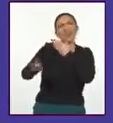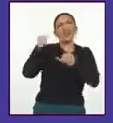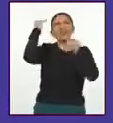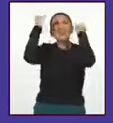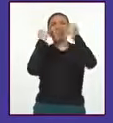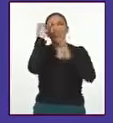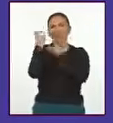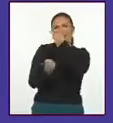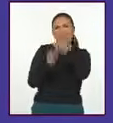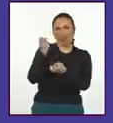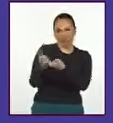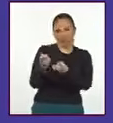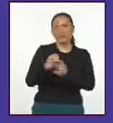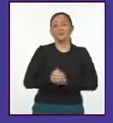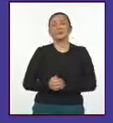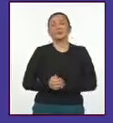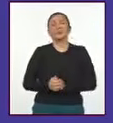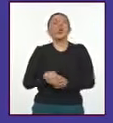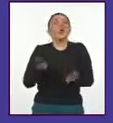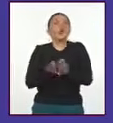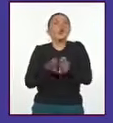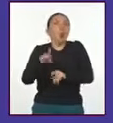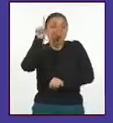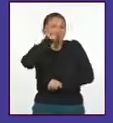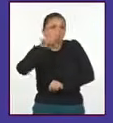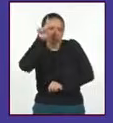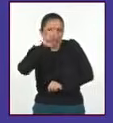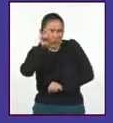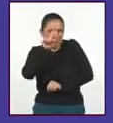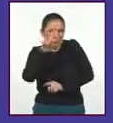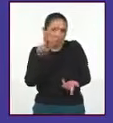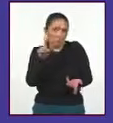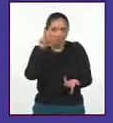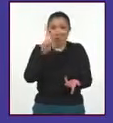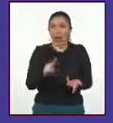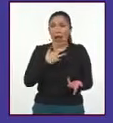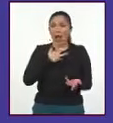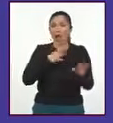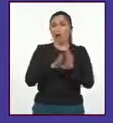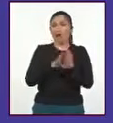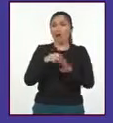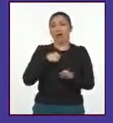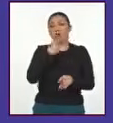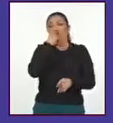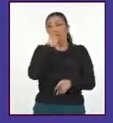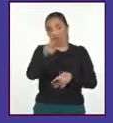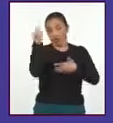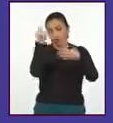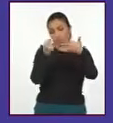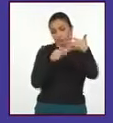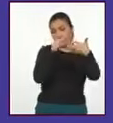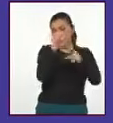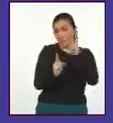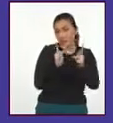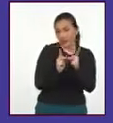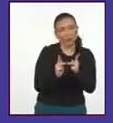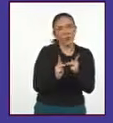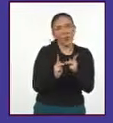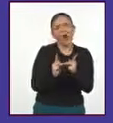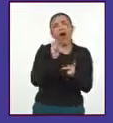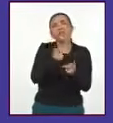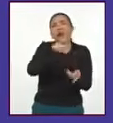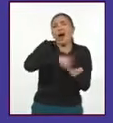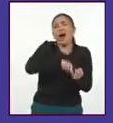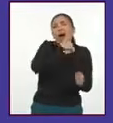como recomendaciones muy generales que pues realmente no es que exista una receta perfecta, son problemas que han existido desde